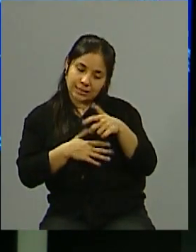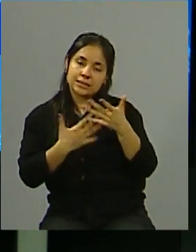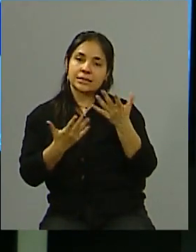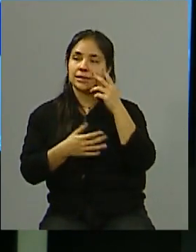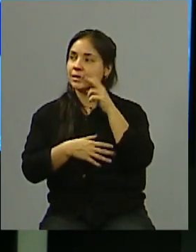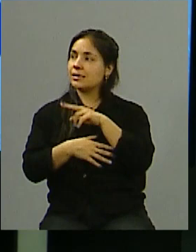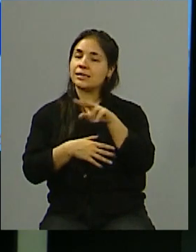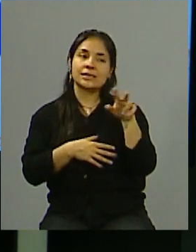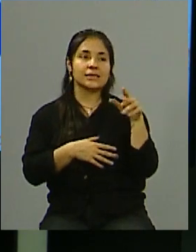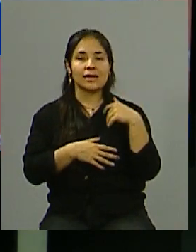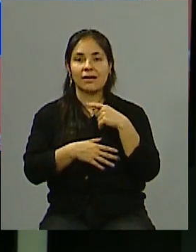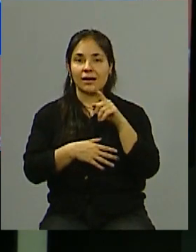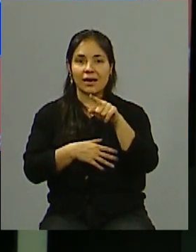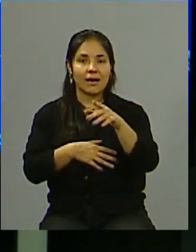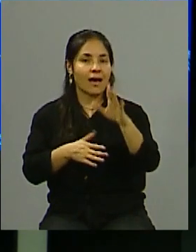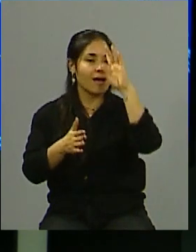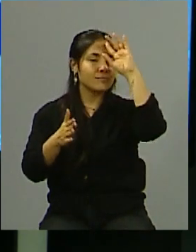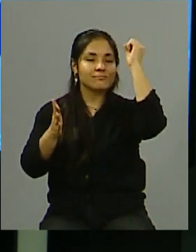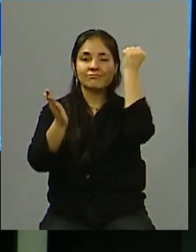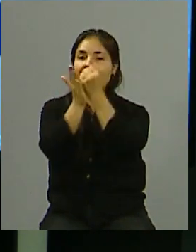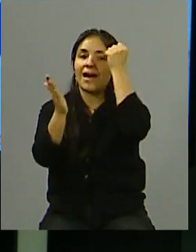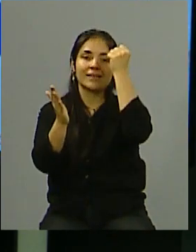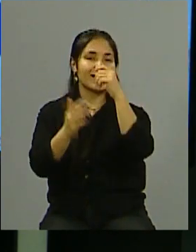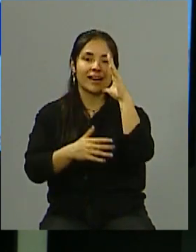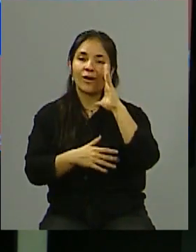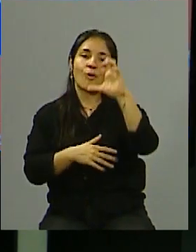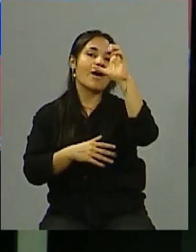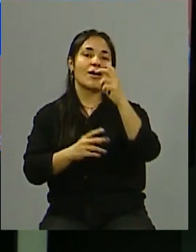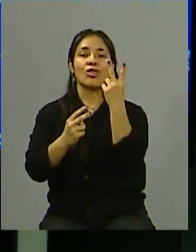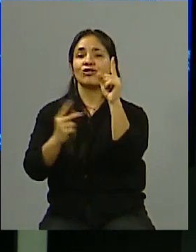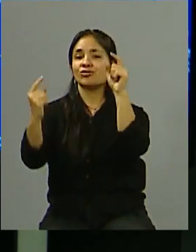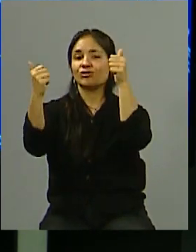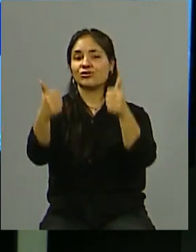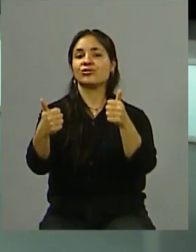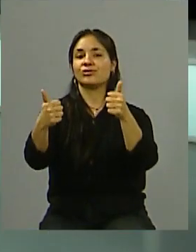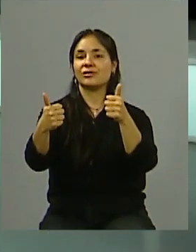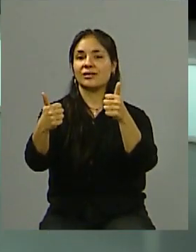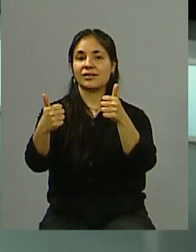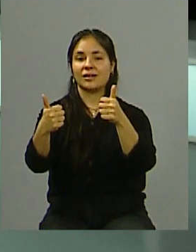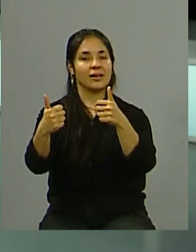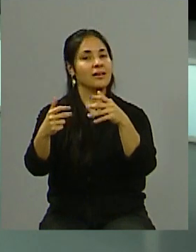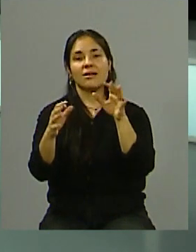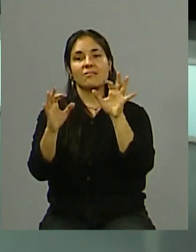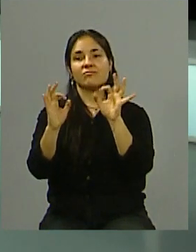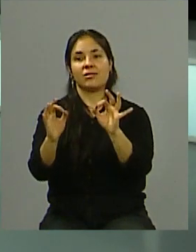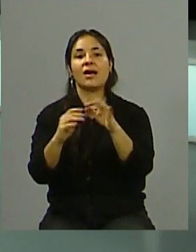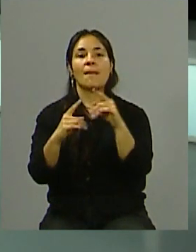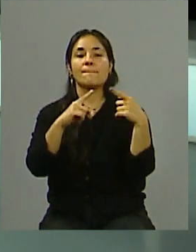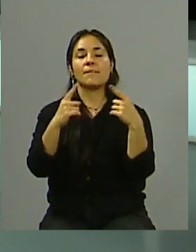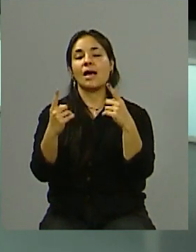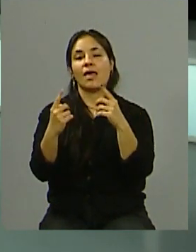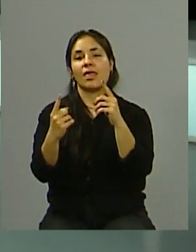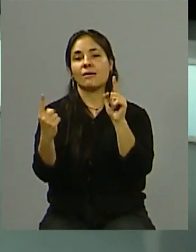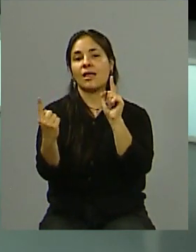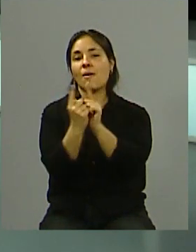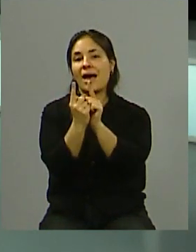para todos lados. Bueno, esas cuestiones tienen ese poder de síntesis, Claro. ¿no? Que es casi te diría exclusivamente a partir de un mano a mano. Claro.